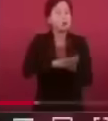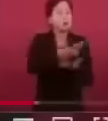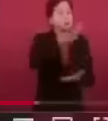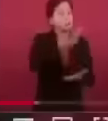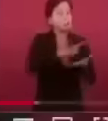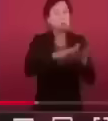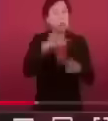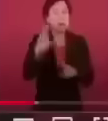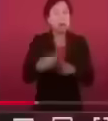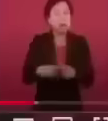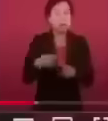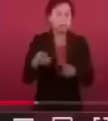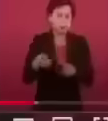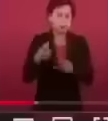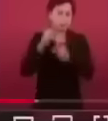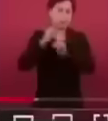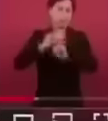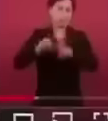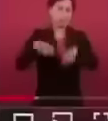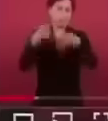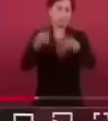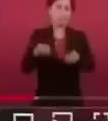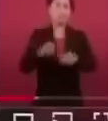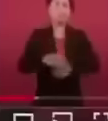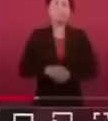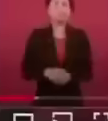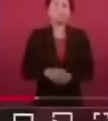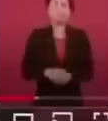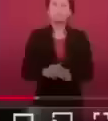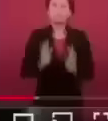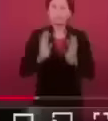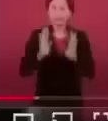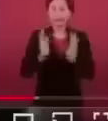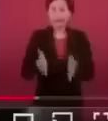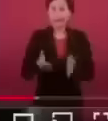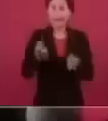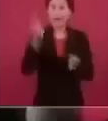petróleo. Entonces, han intervenido especialistas,